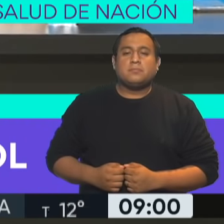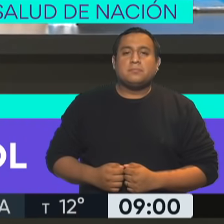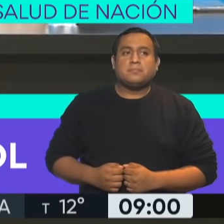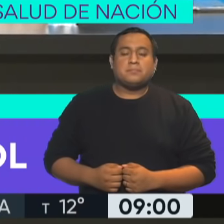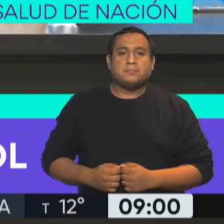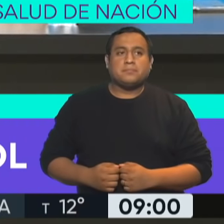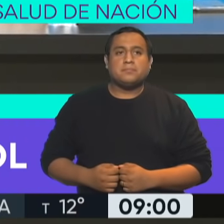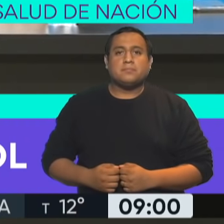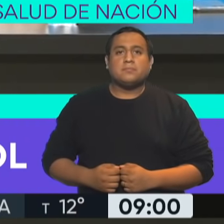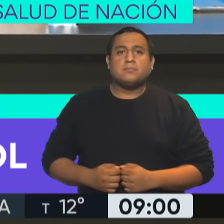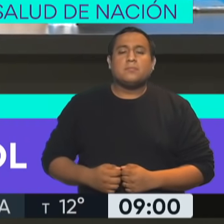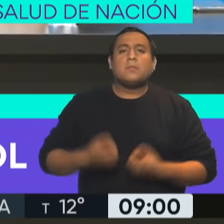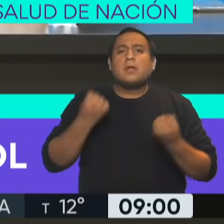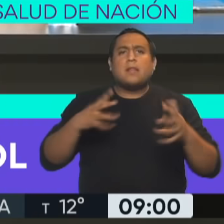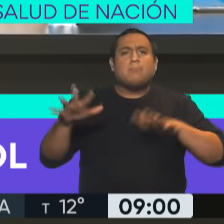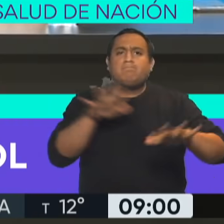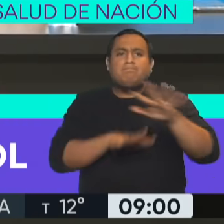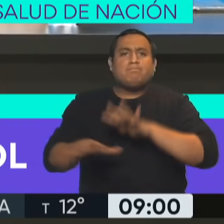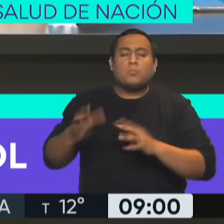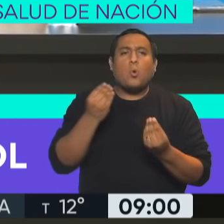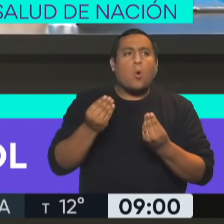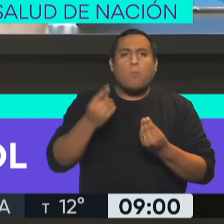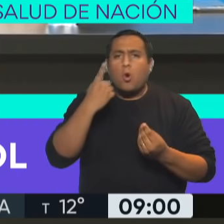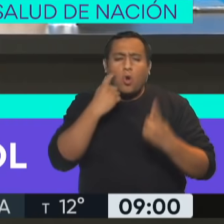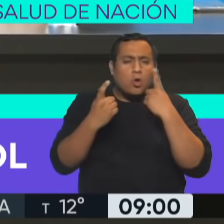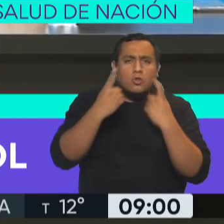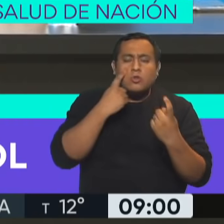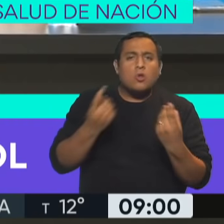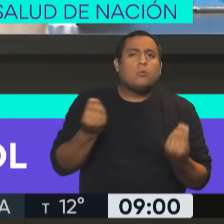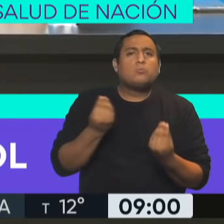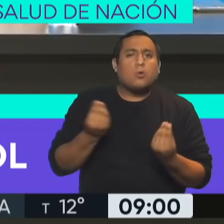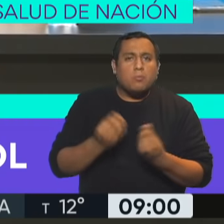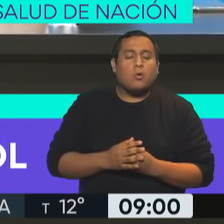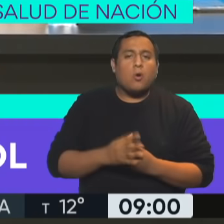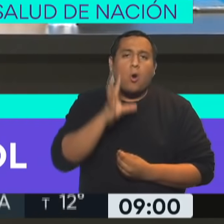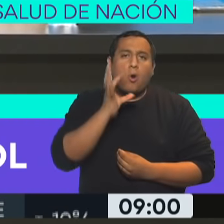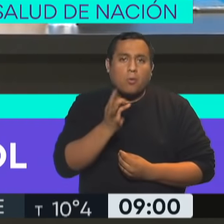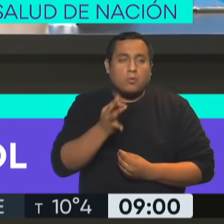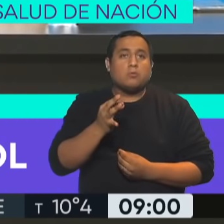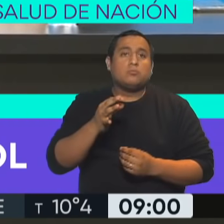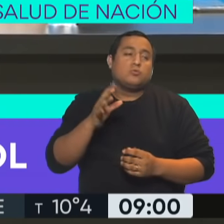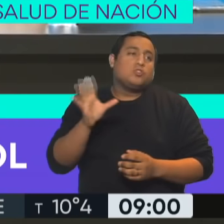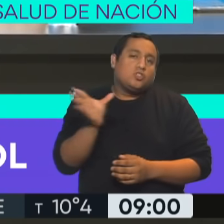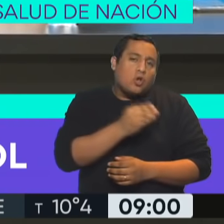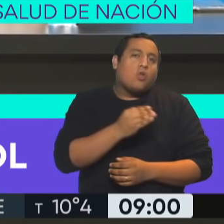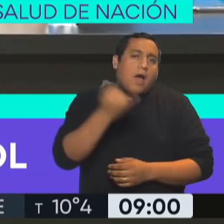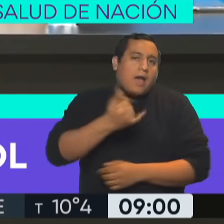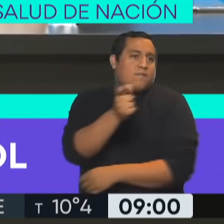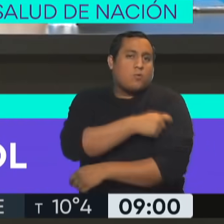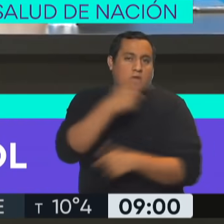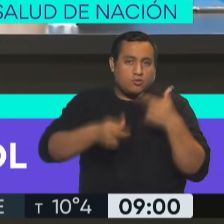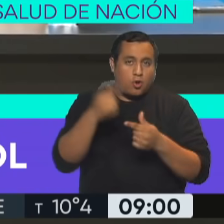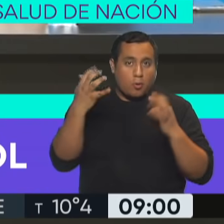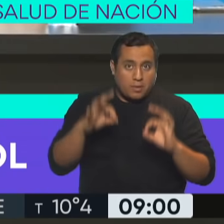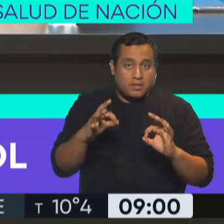barras. Cómo se va a manejar eso y cómo se va a controlar si tienen, obviamente, todo el tema de la vacunación completa para entrar a